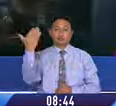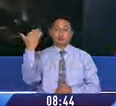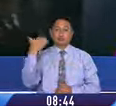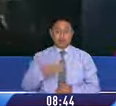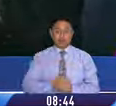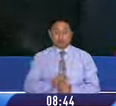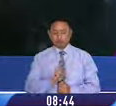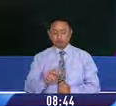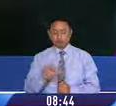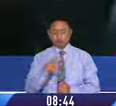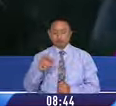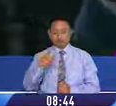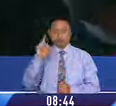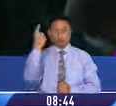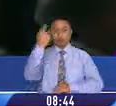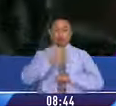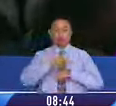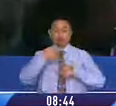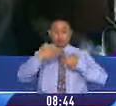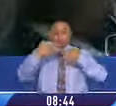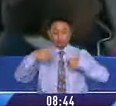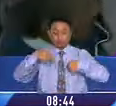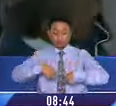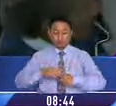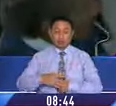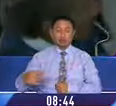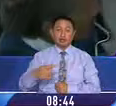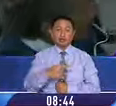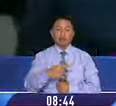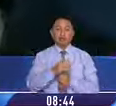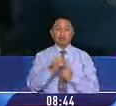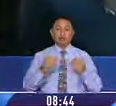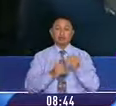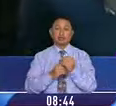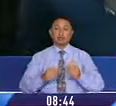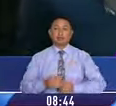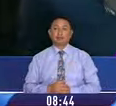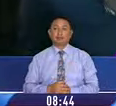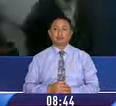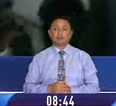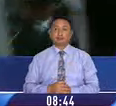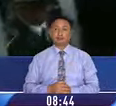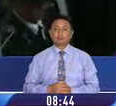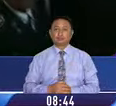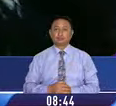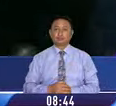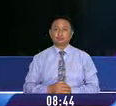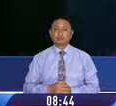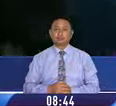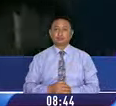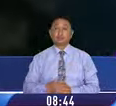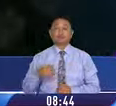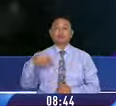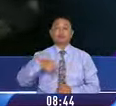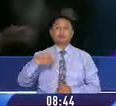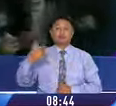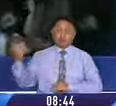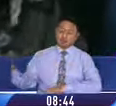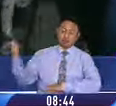posesión en este primer día oficialmente de el evento. Fue el día de ayer su evento